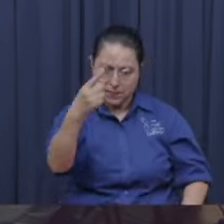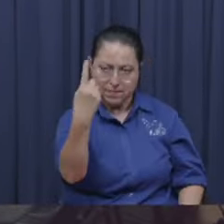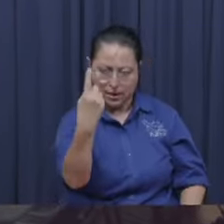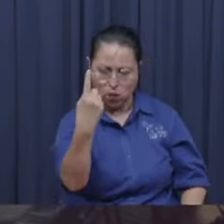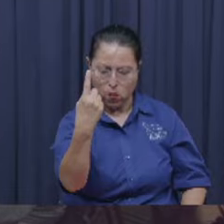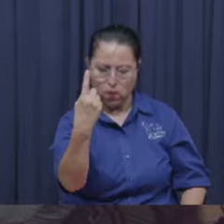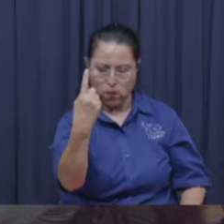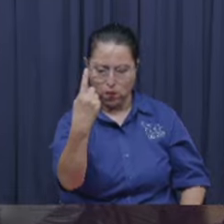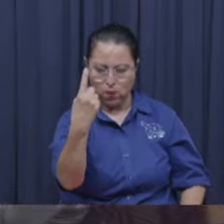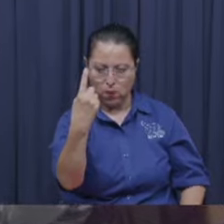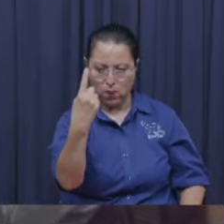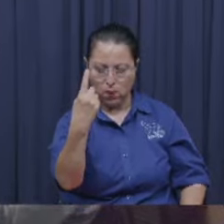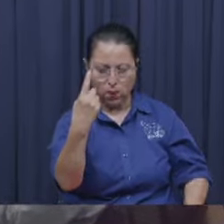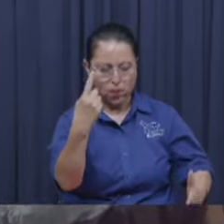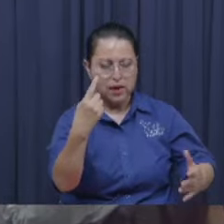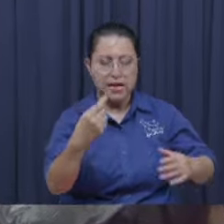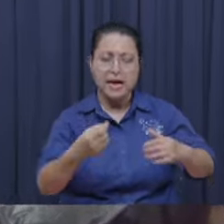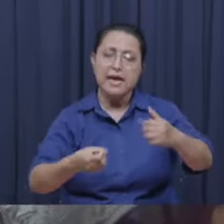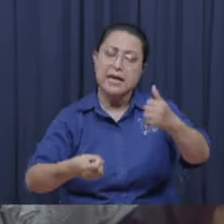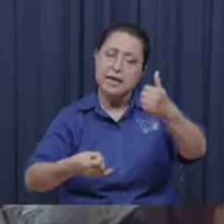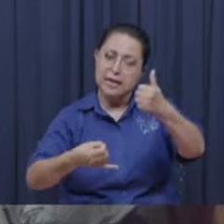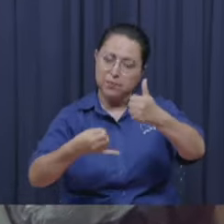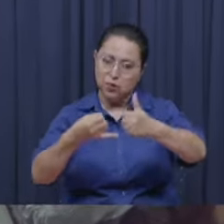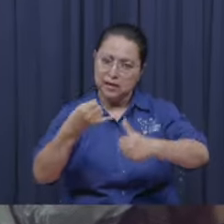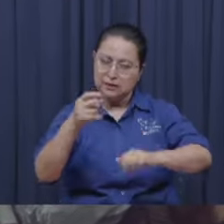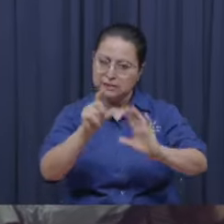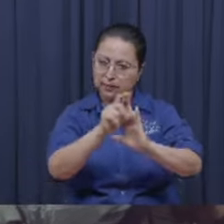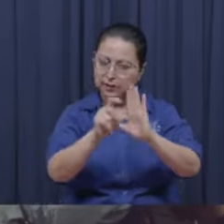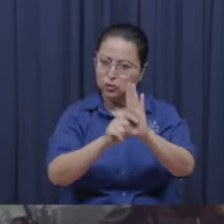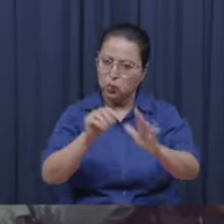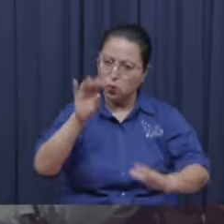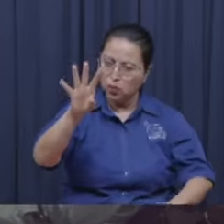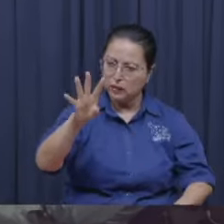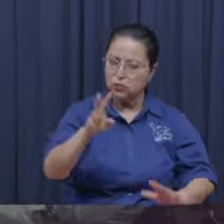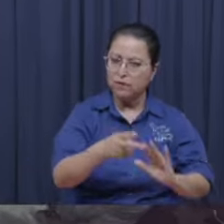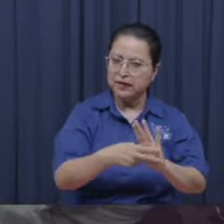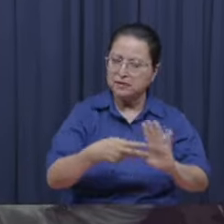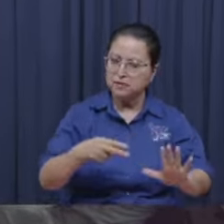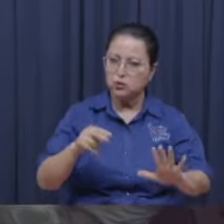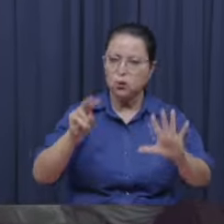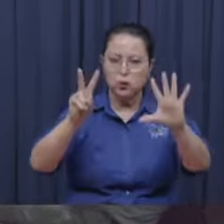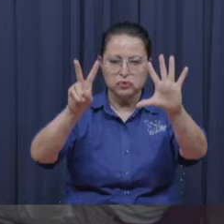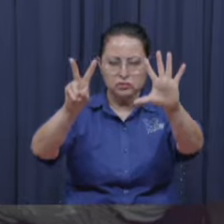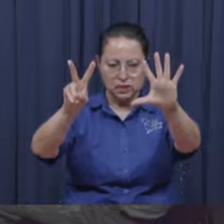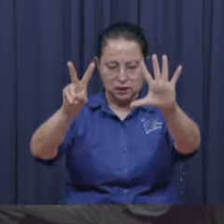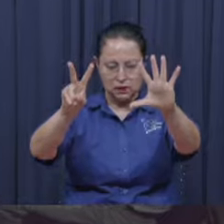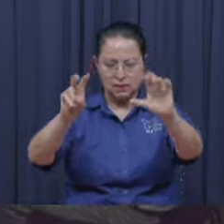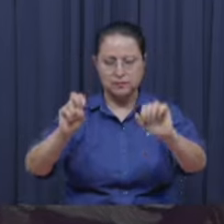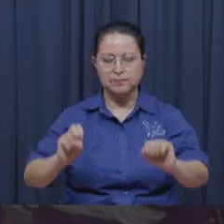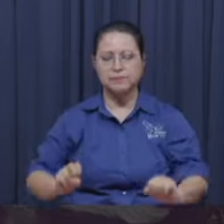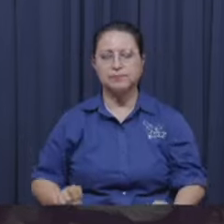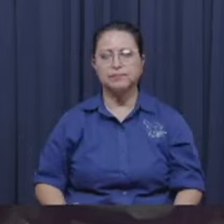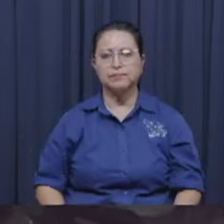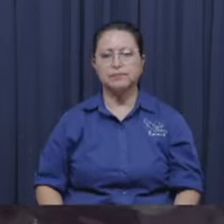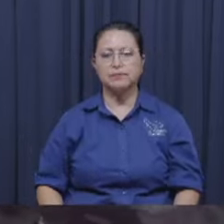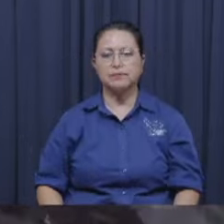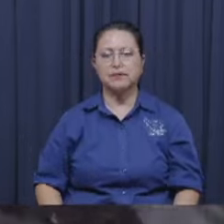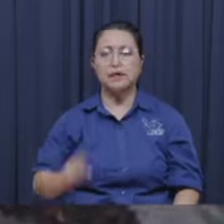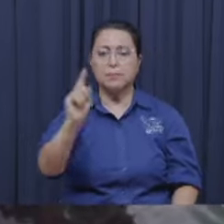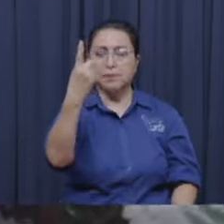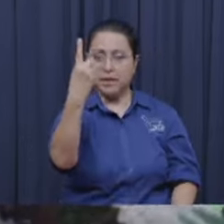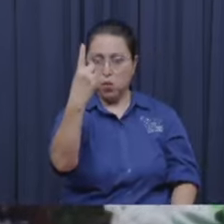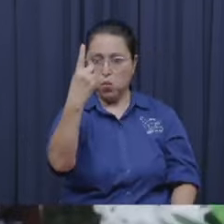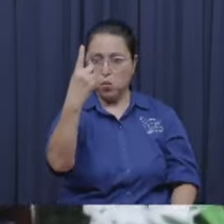viviente, miremoslo en el capítulo 4, versículo 7, de esta, así rápidamente y después regreso acá. Dice que el primer